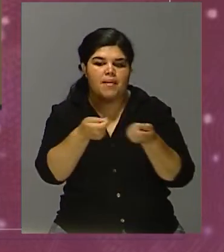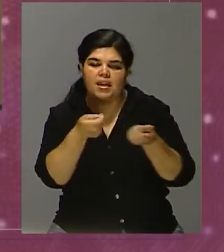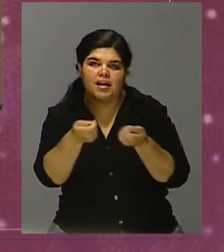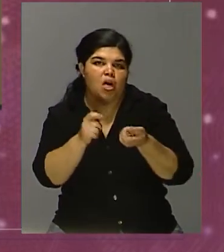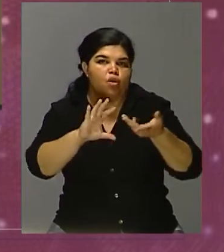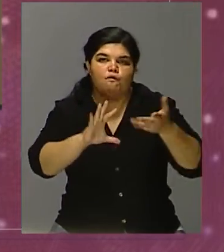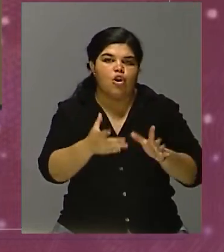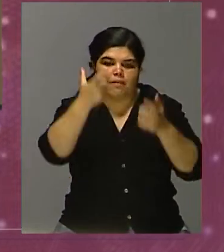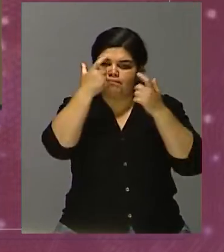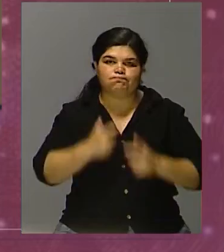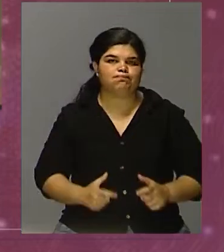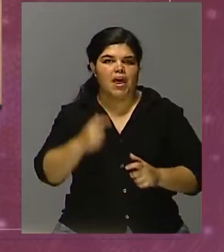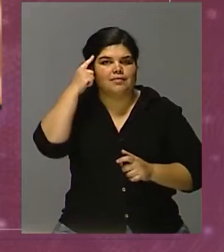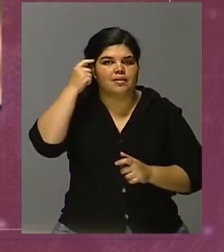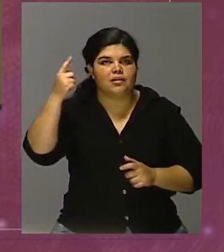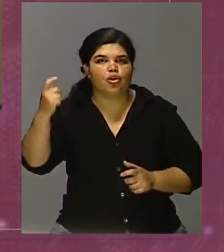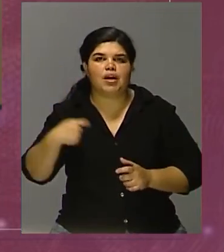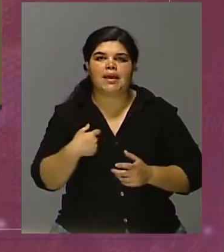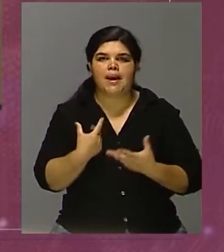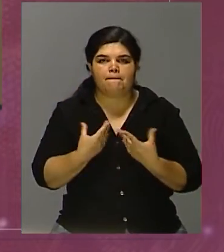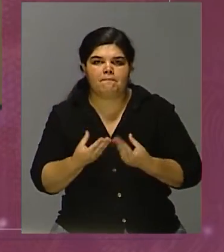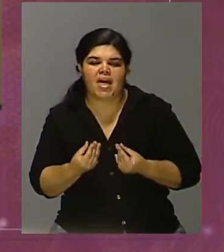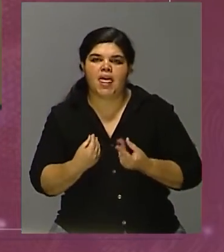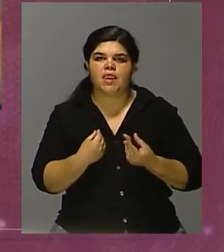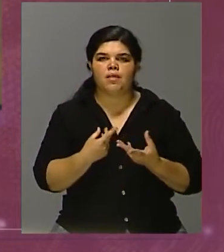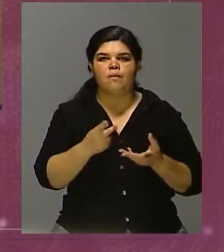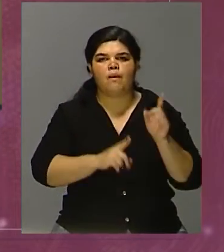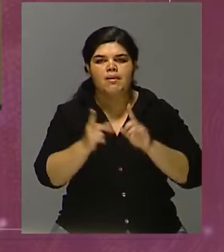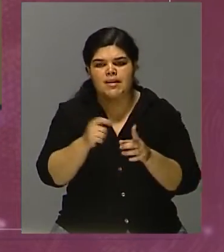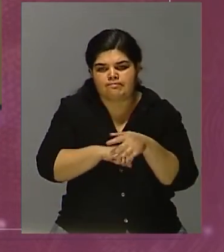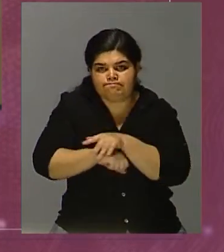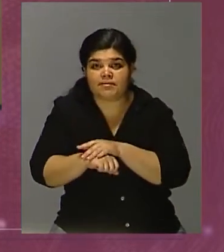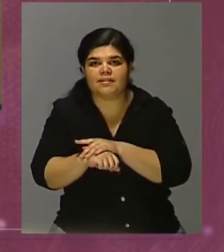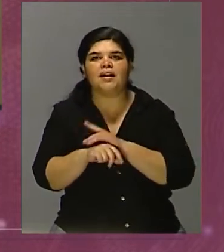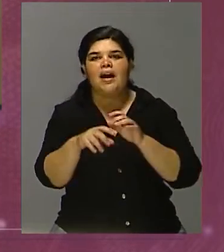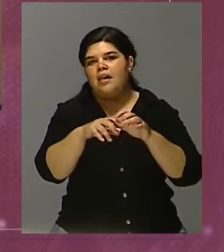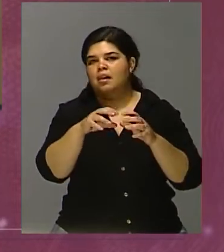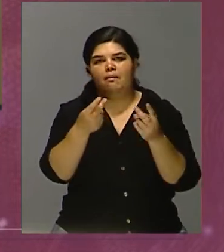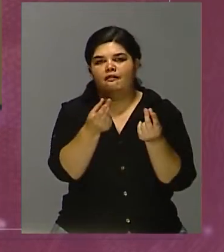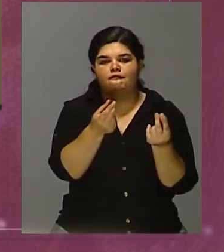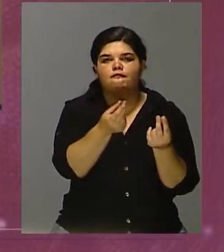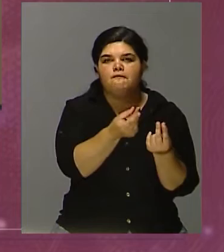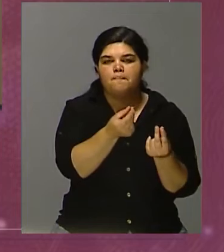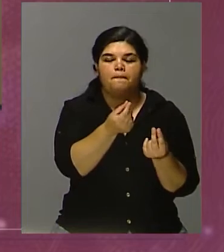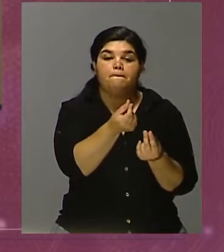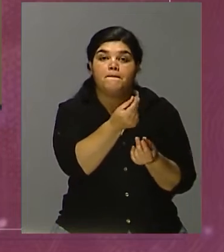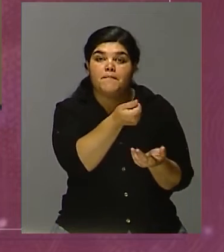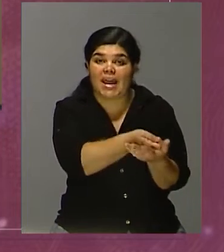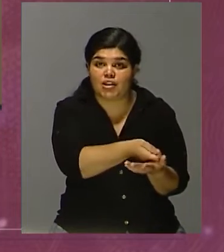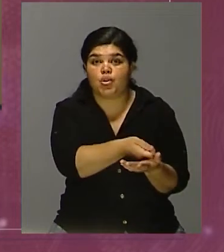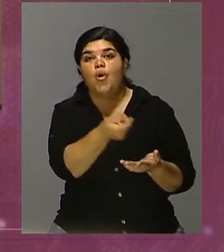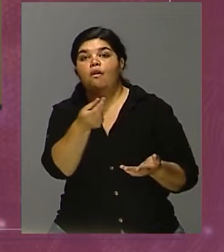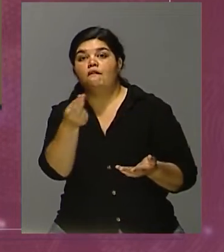psicología humana, el miedo, la codicia, se pueden desprender por completo. Bueno, nosotros como argentinos creo que sabemos bastante del